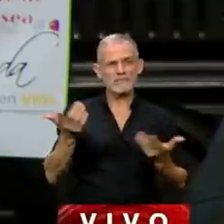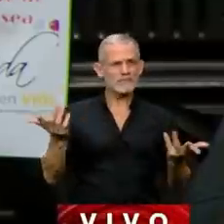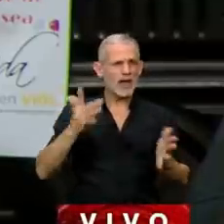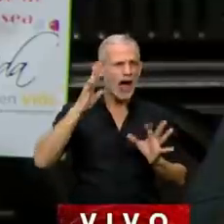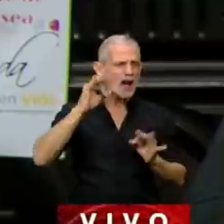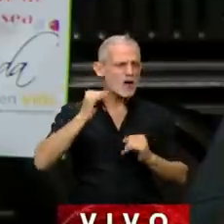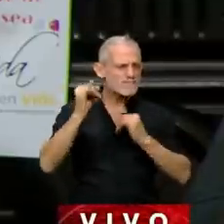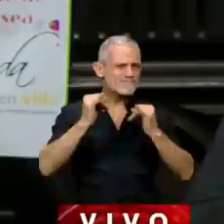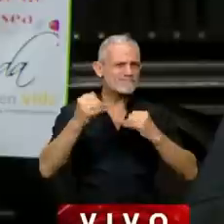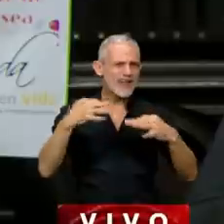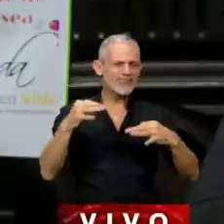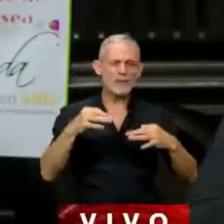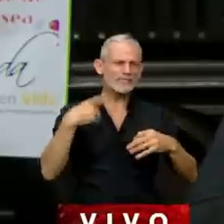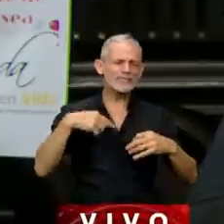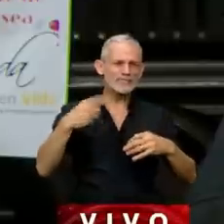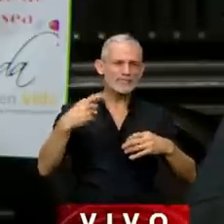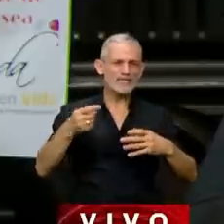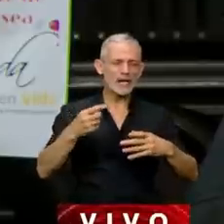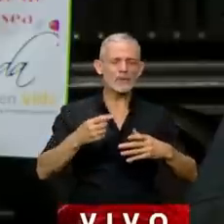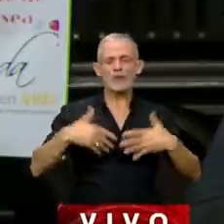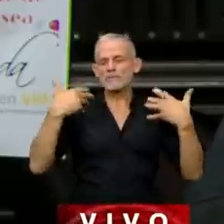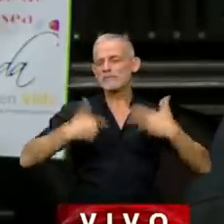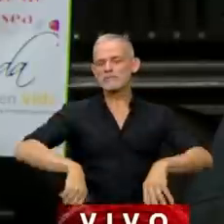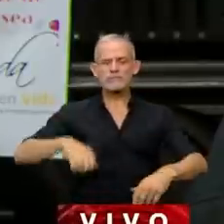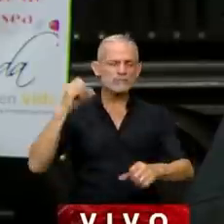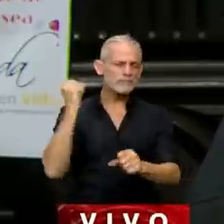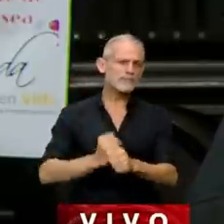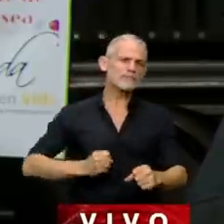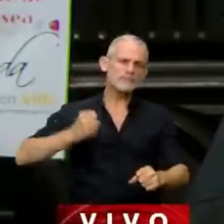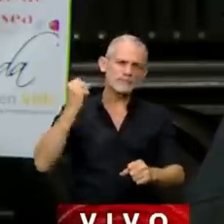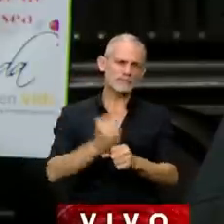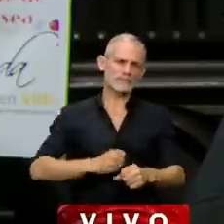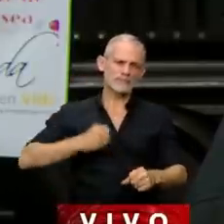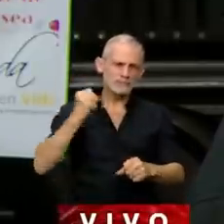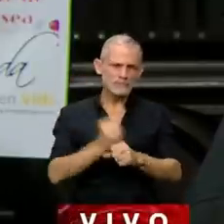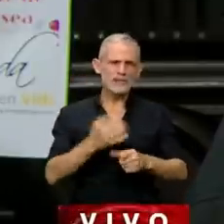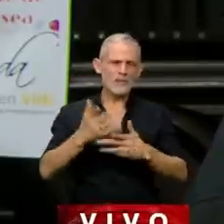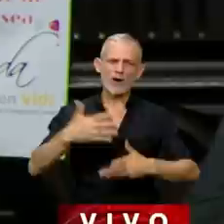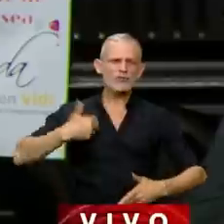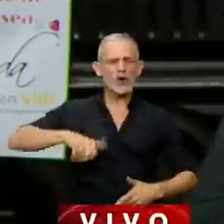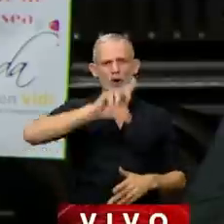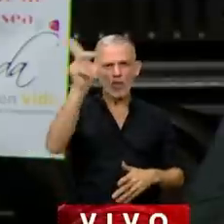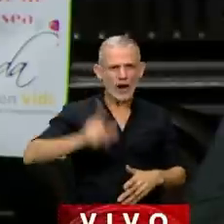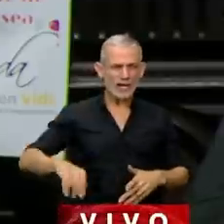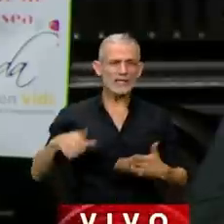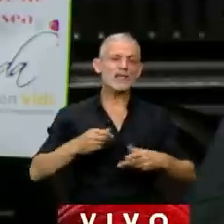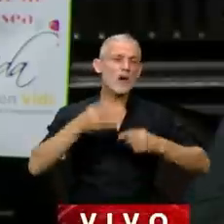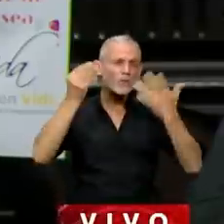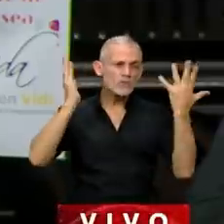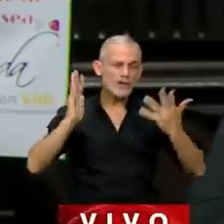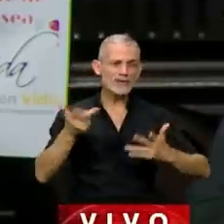algo que se debe hacer constantemente, el enorme laburo que hacen a lo ancho y a lo largo del país, muchas